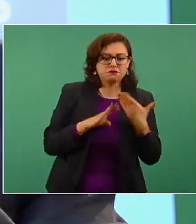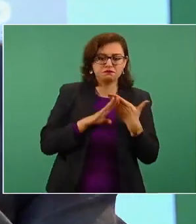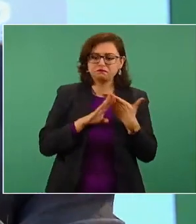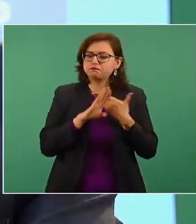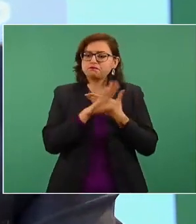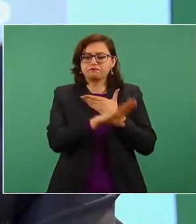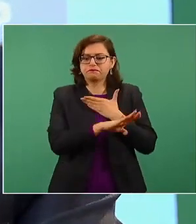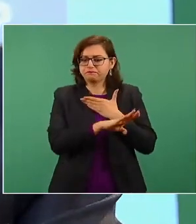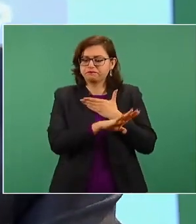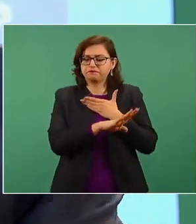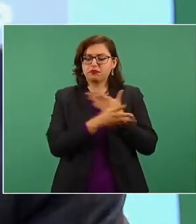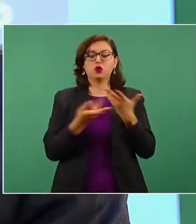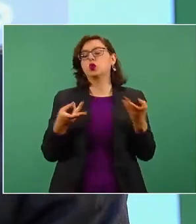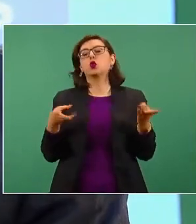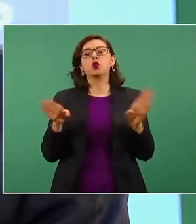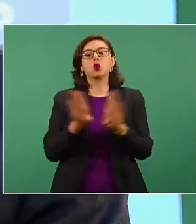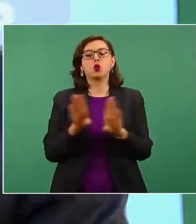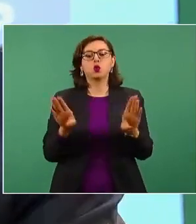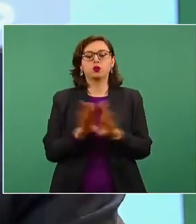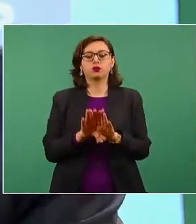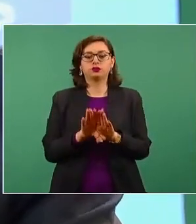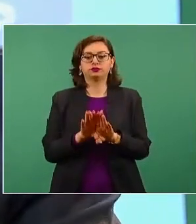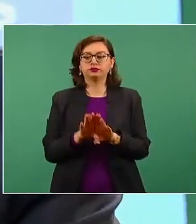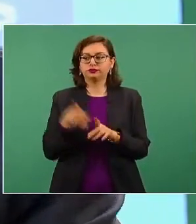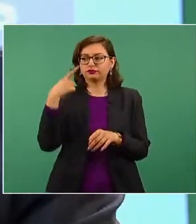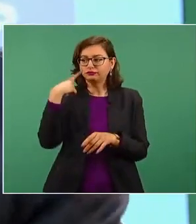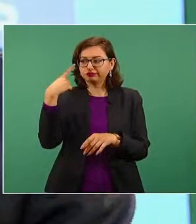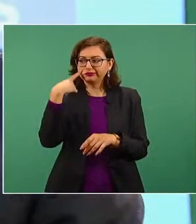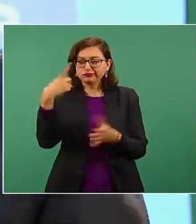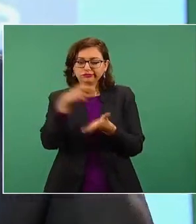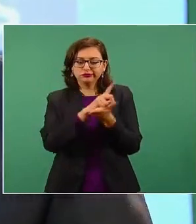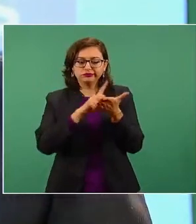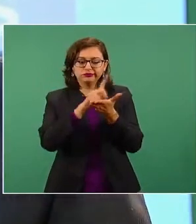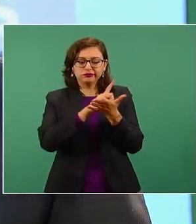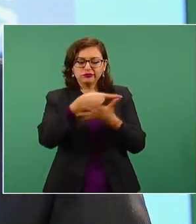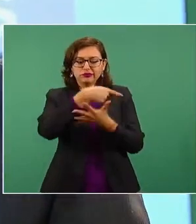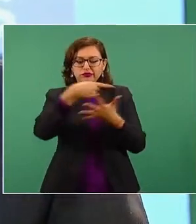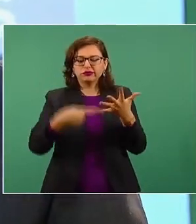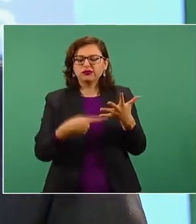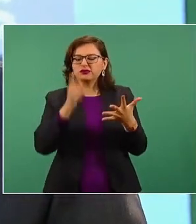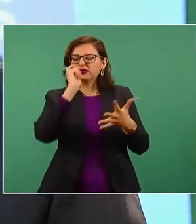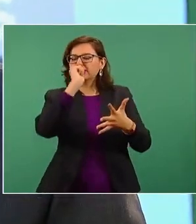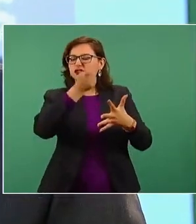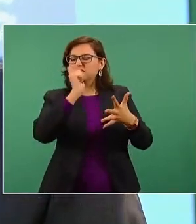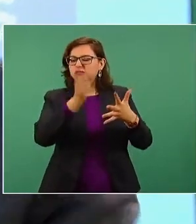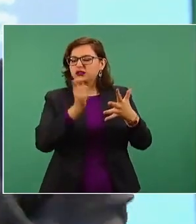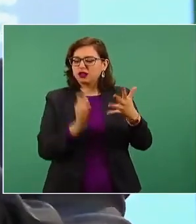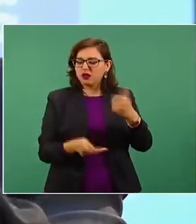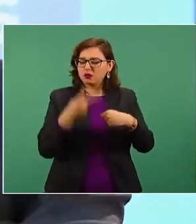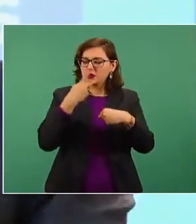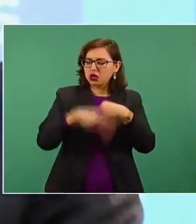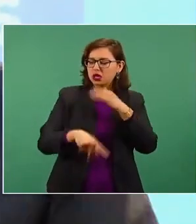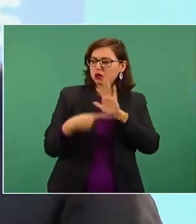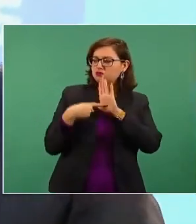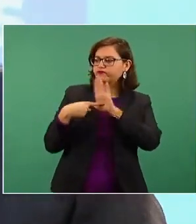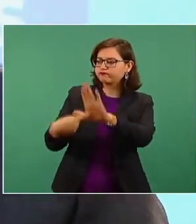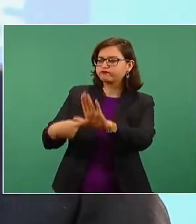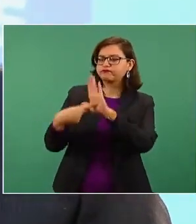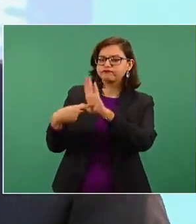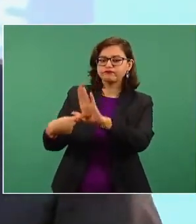dando a conocer el riesgo, el peligro que significa. Esa es una